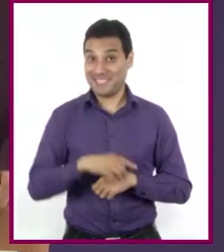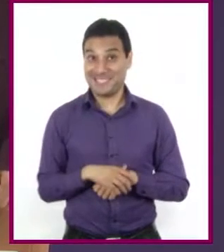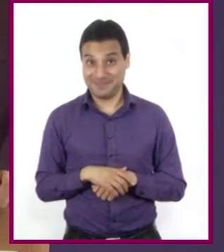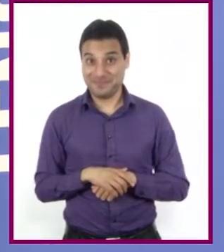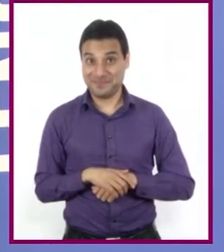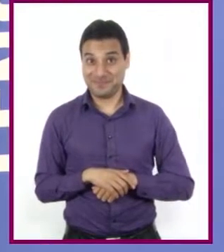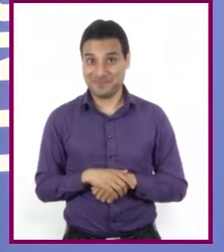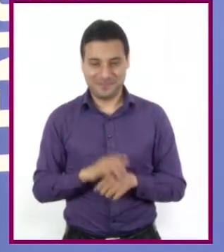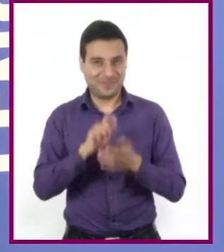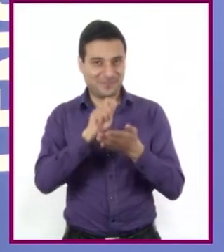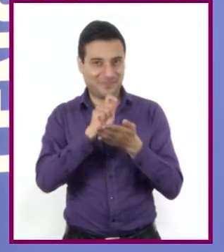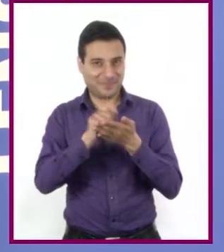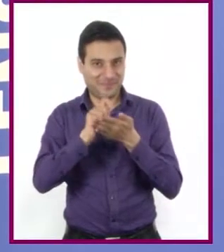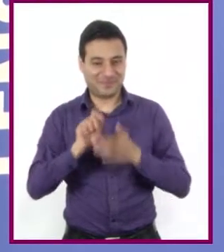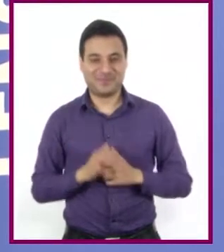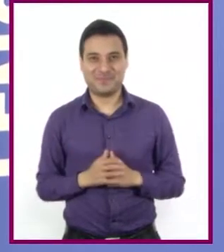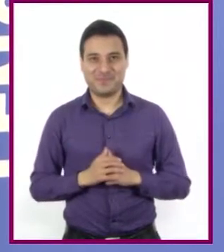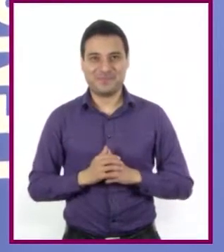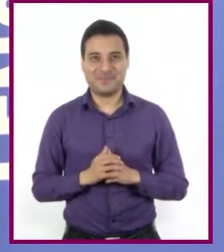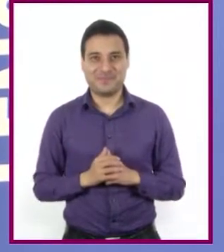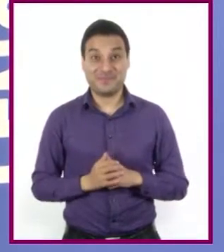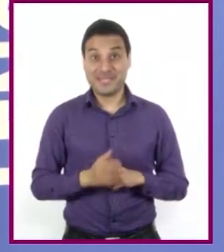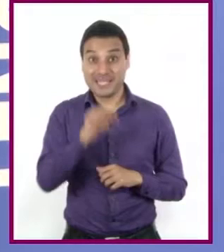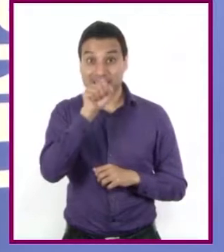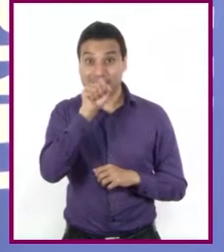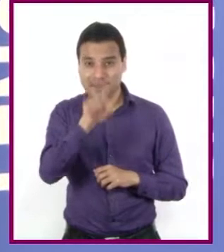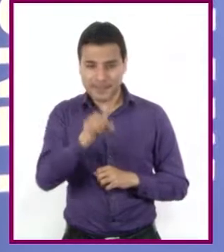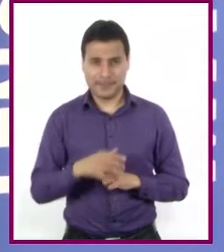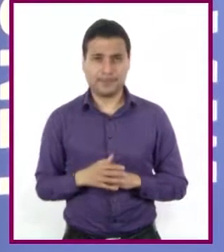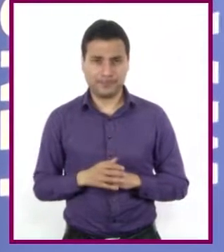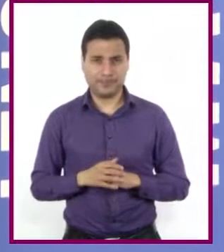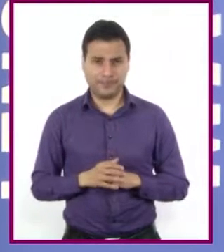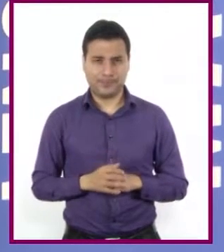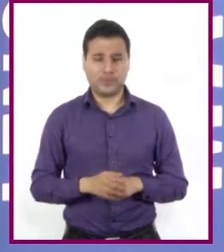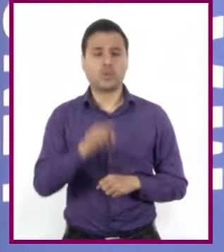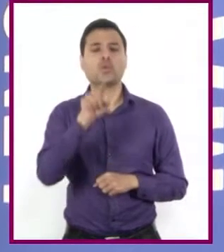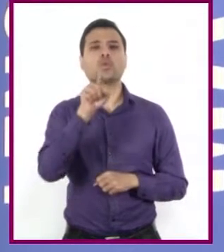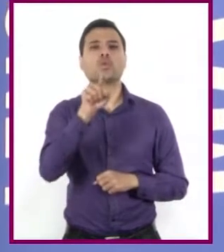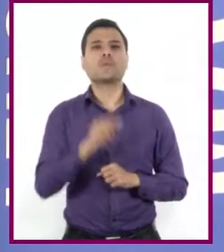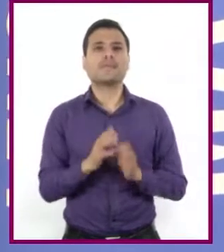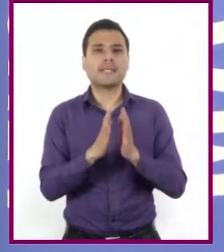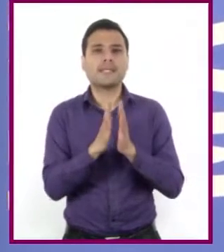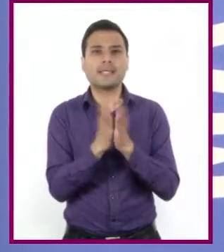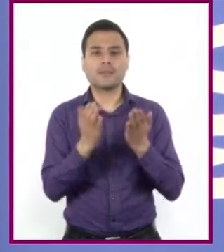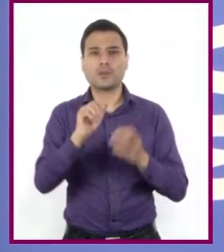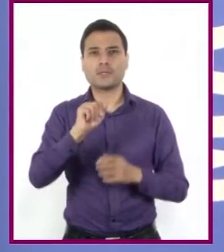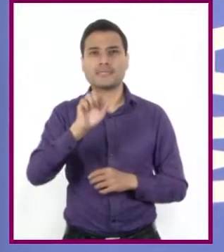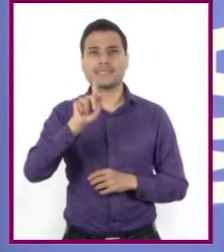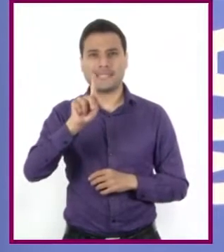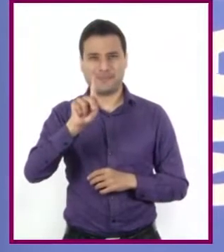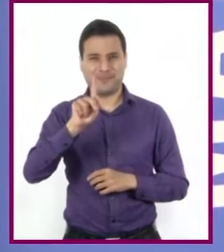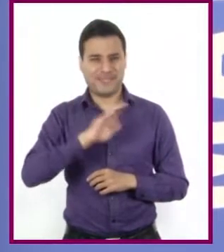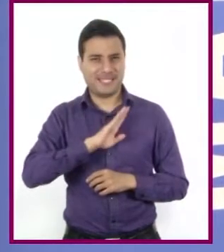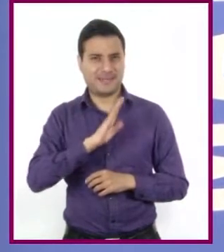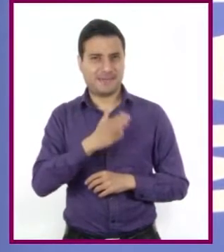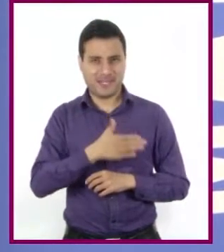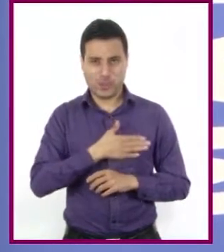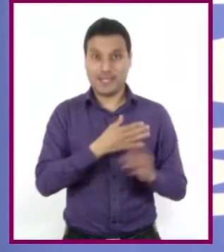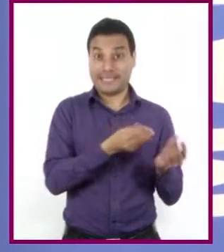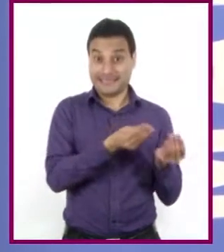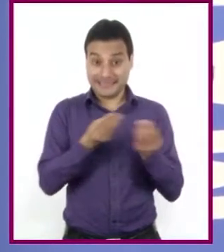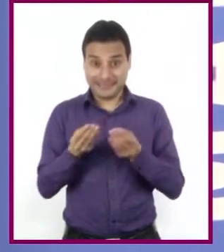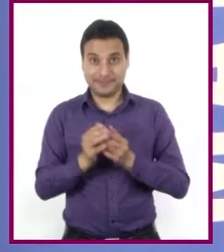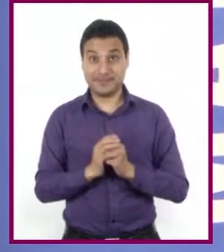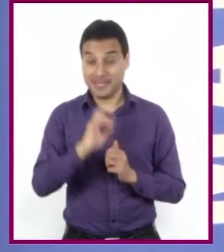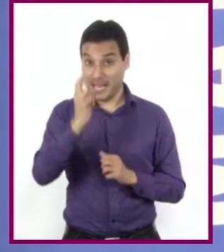tomar notas. También podrá ayudarles tener a la mano su libro de texto. Recordemos que todo